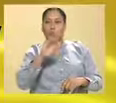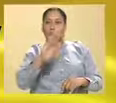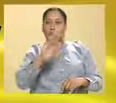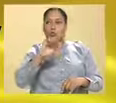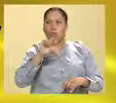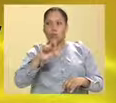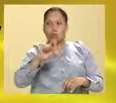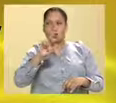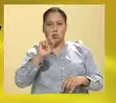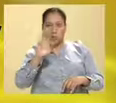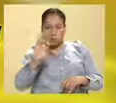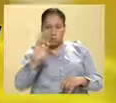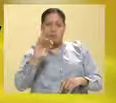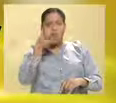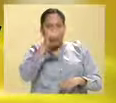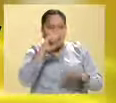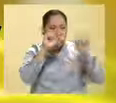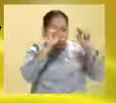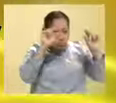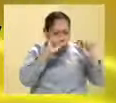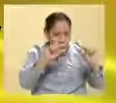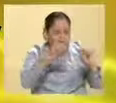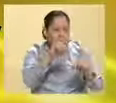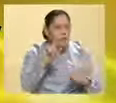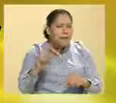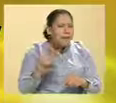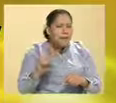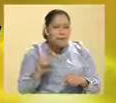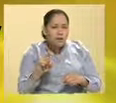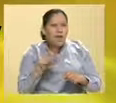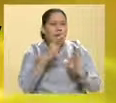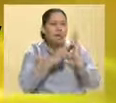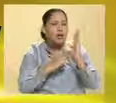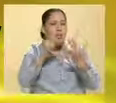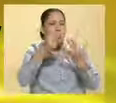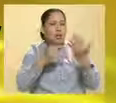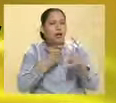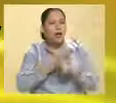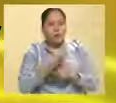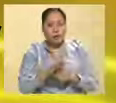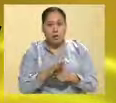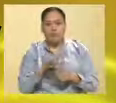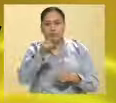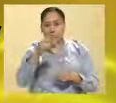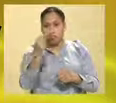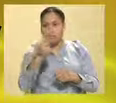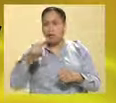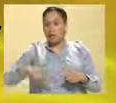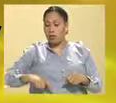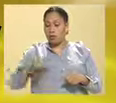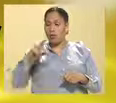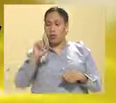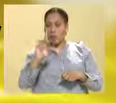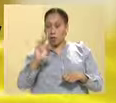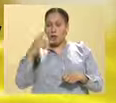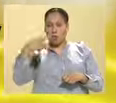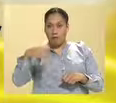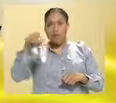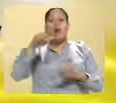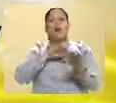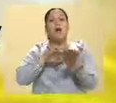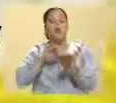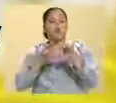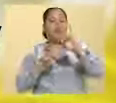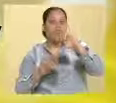www.gob.df para que ahí entren y vean cuáles son los requisitos y el gobierno del Distrito Federal los apoye. Claro.